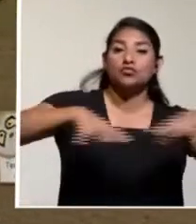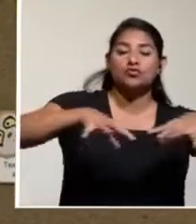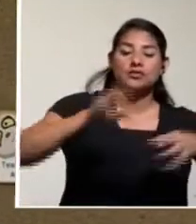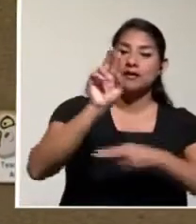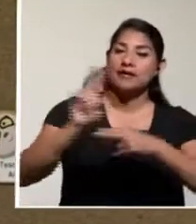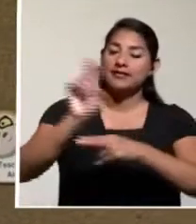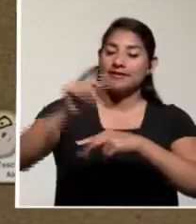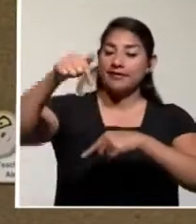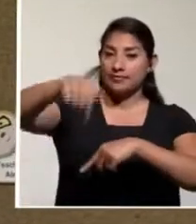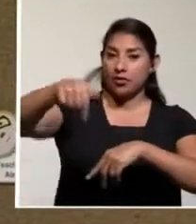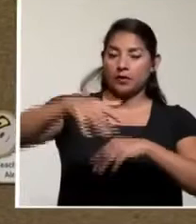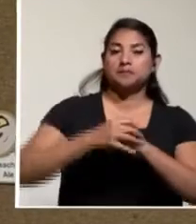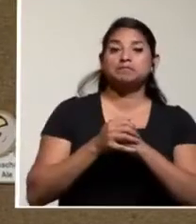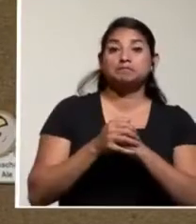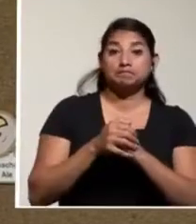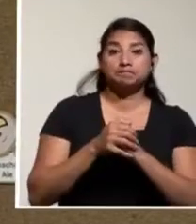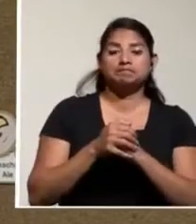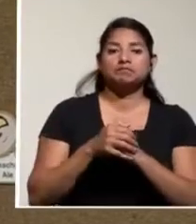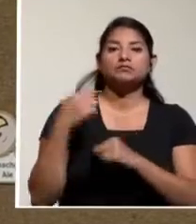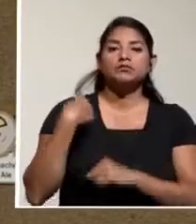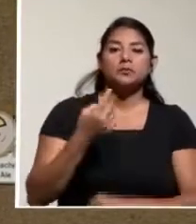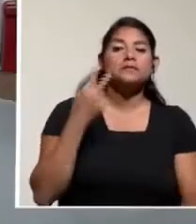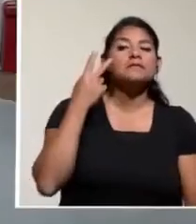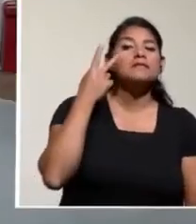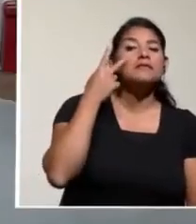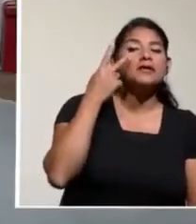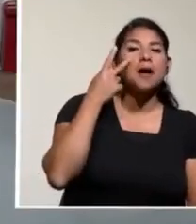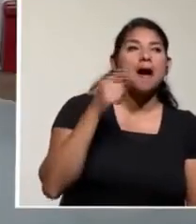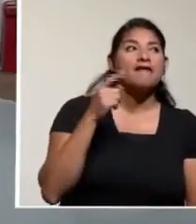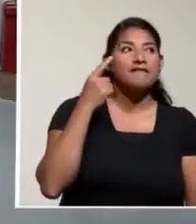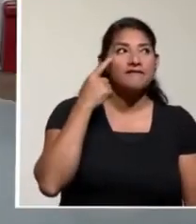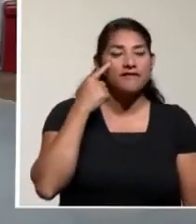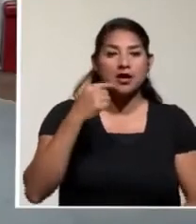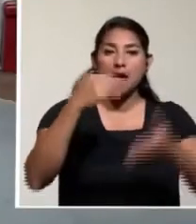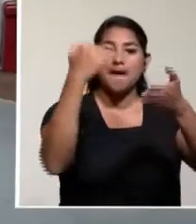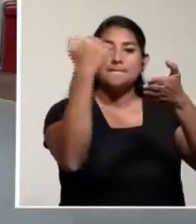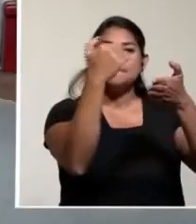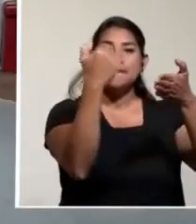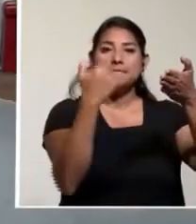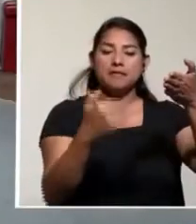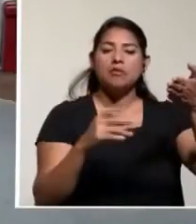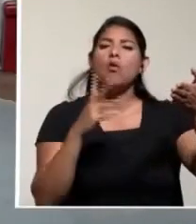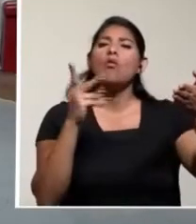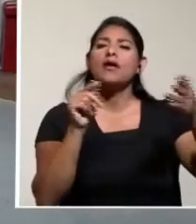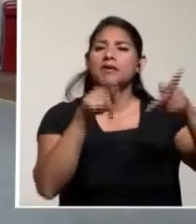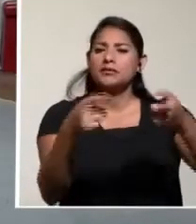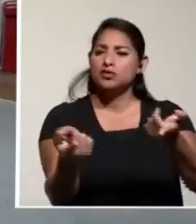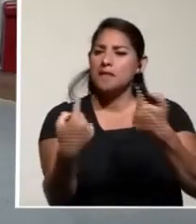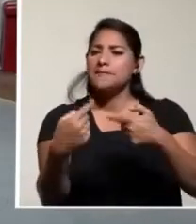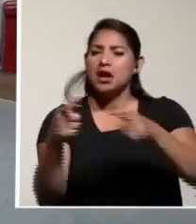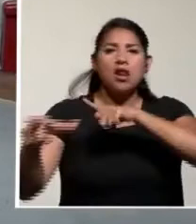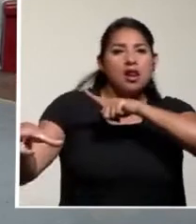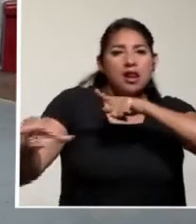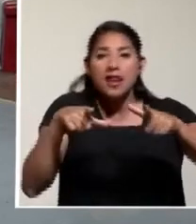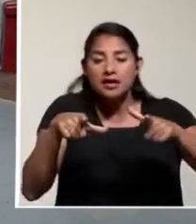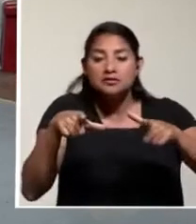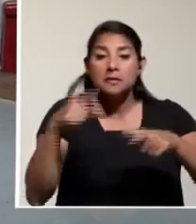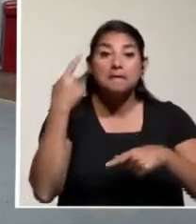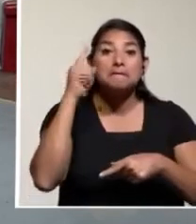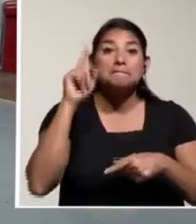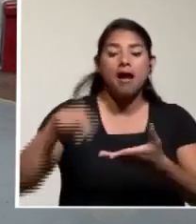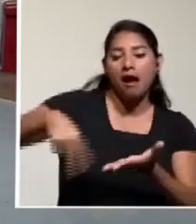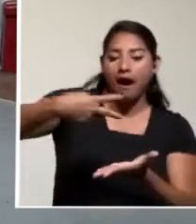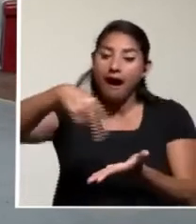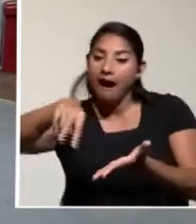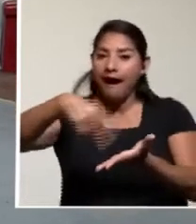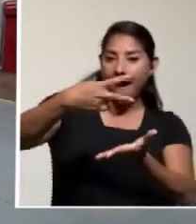del día de hoy. Exacto. Carly, yo voy a ver, voy a levantar lista para ver cuáles son las personas que ya están listas para